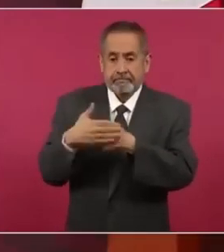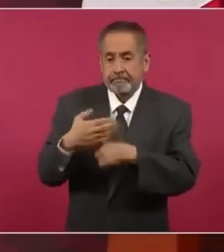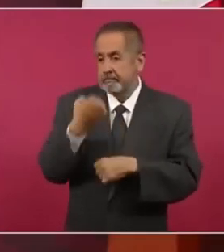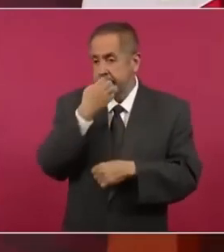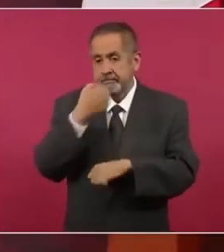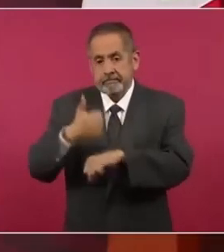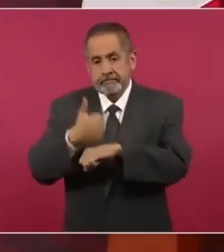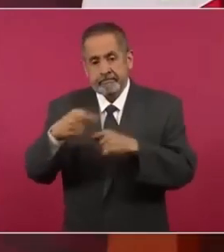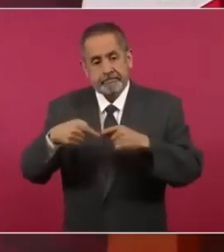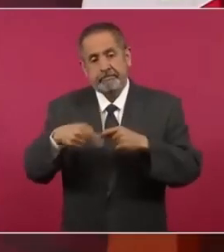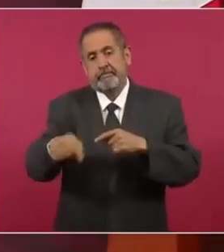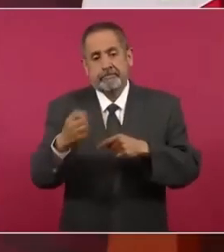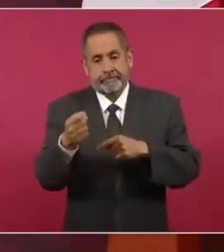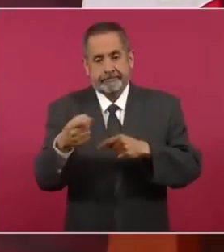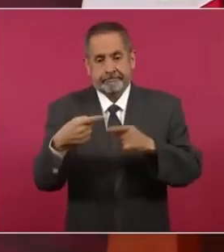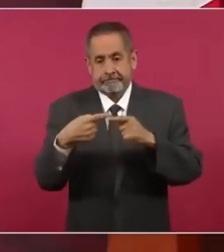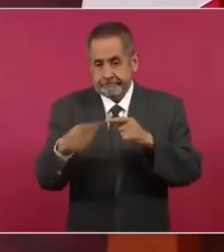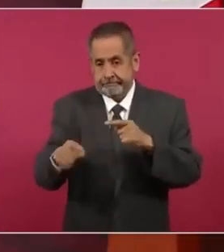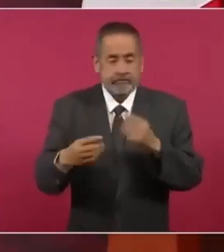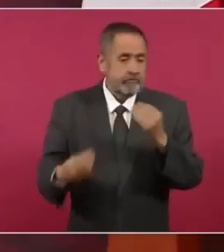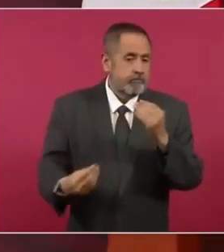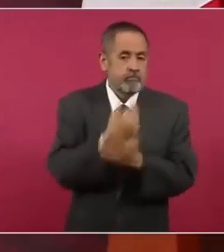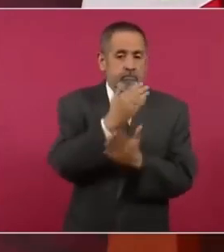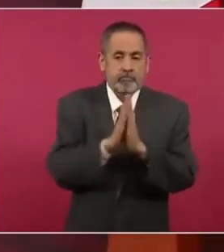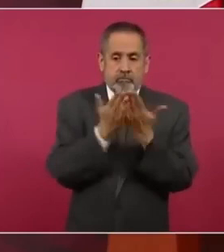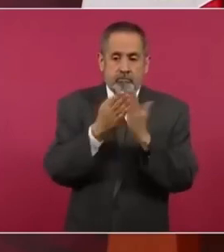en el próximo ciclo escolar.